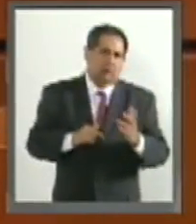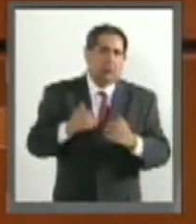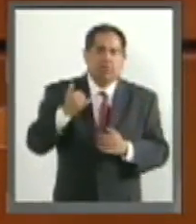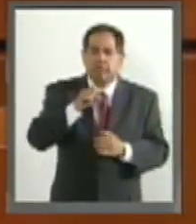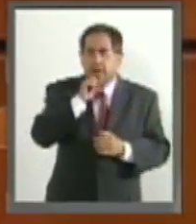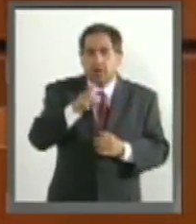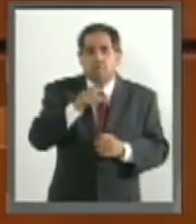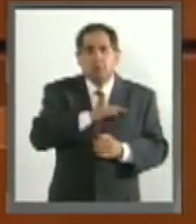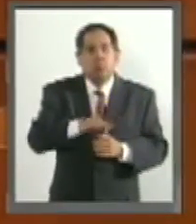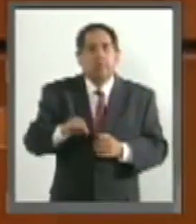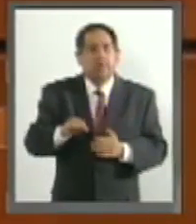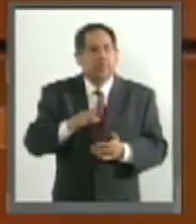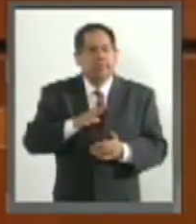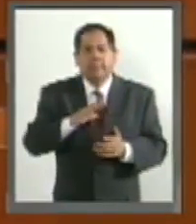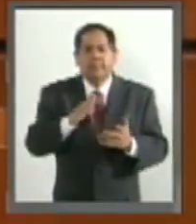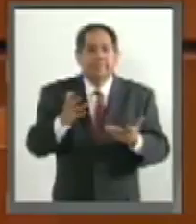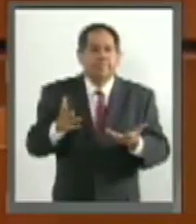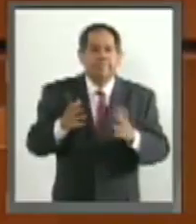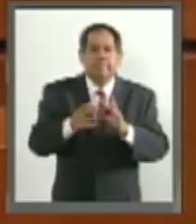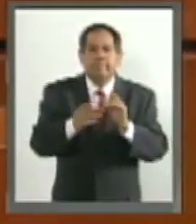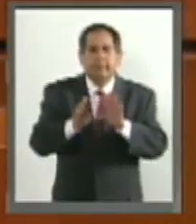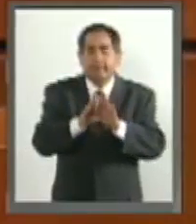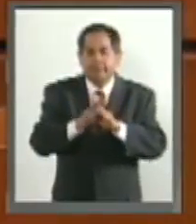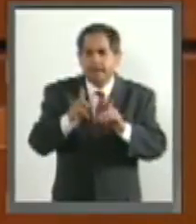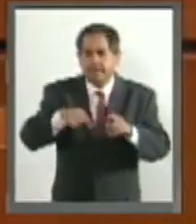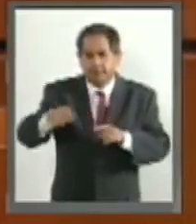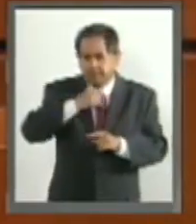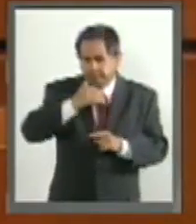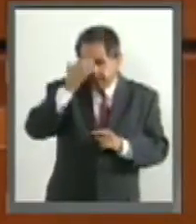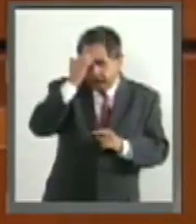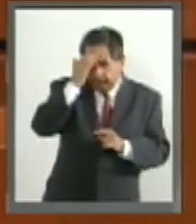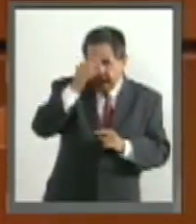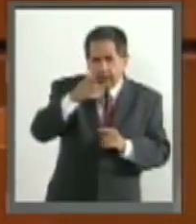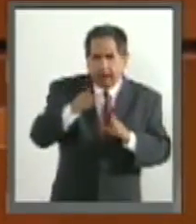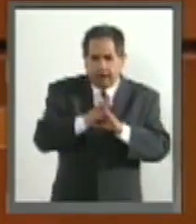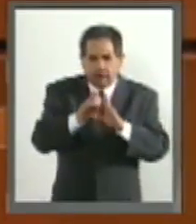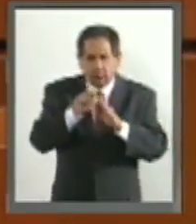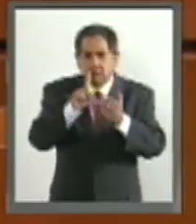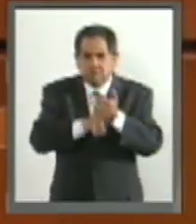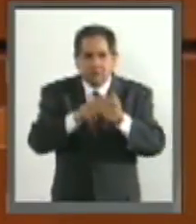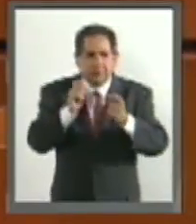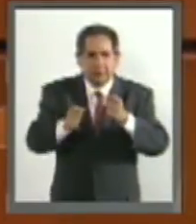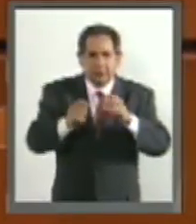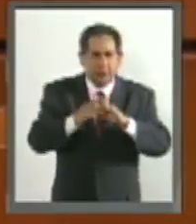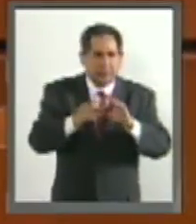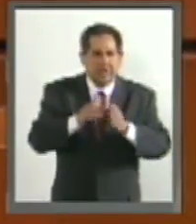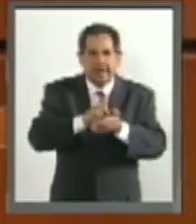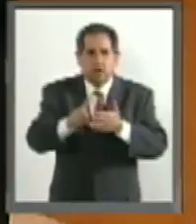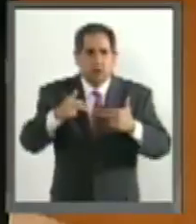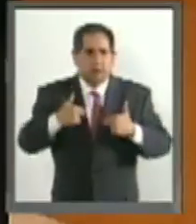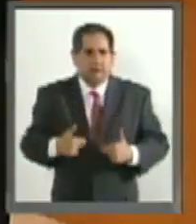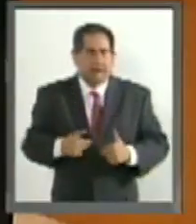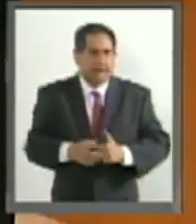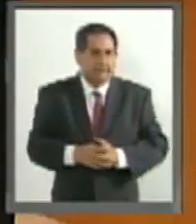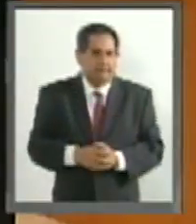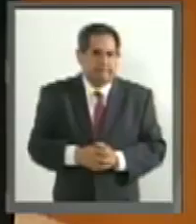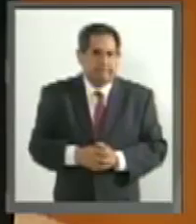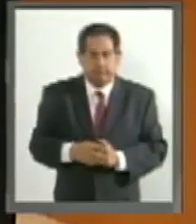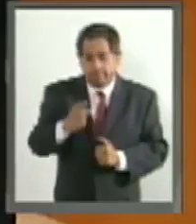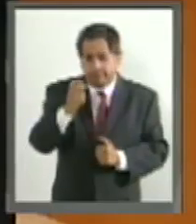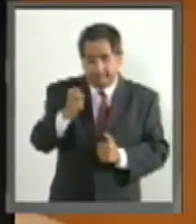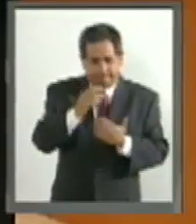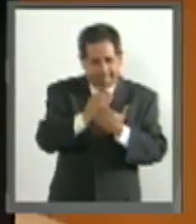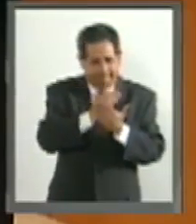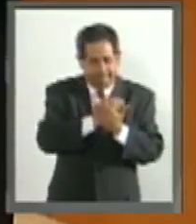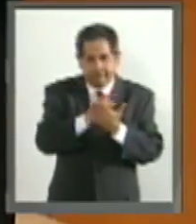tener un conocimiento desde la perspectiva de los derechos humanos con esta